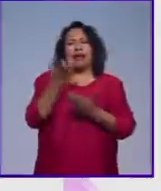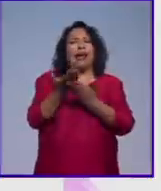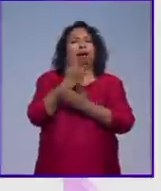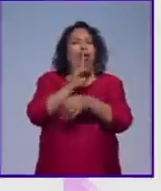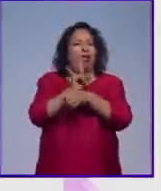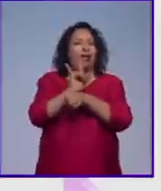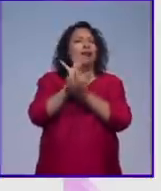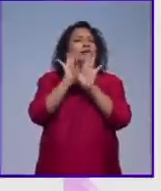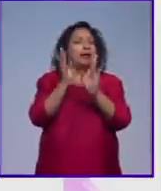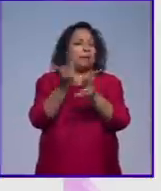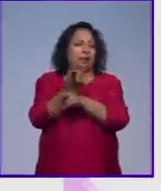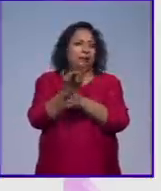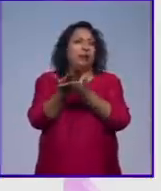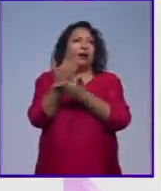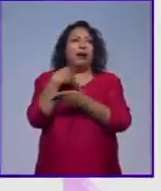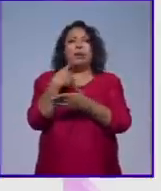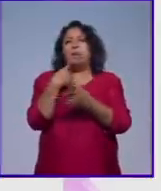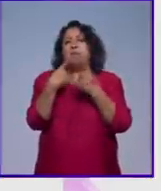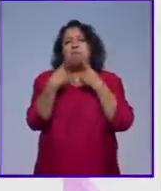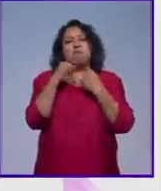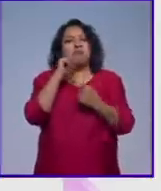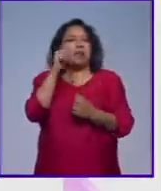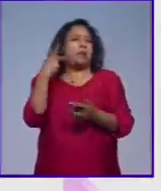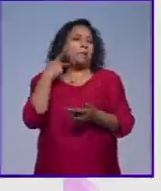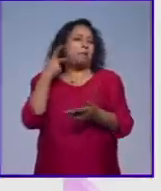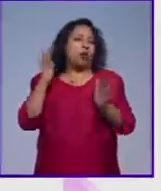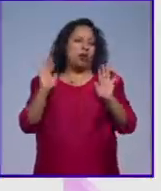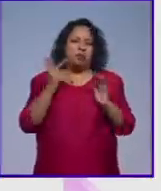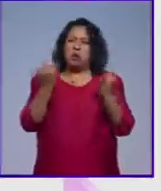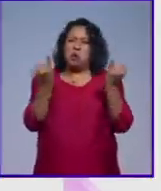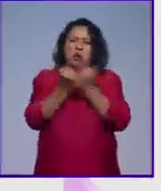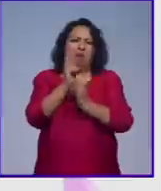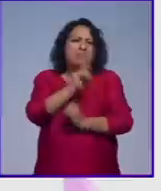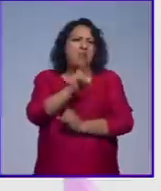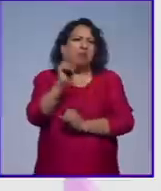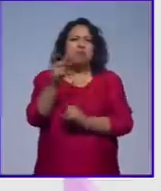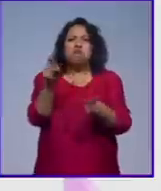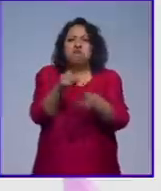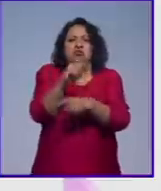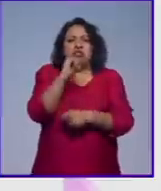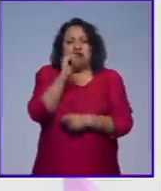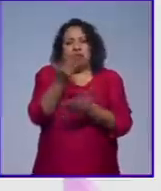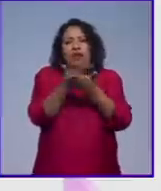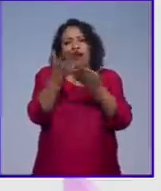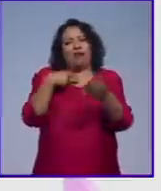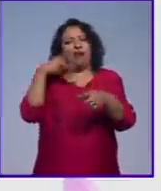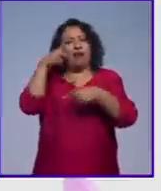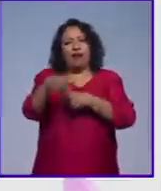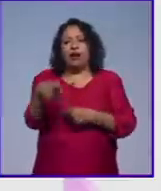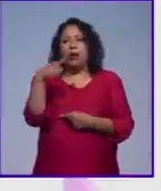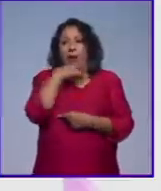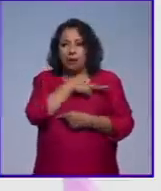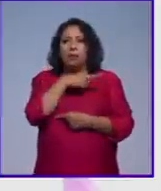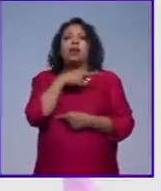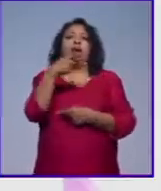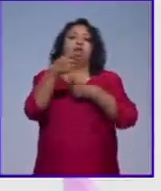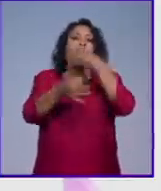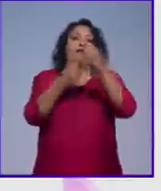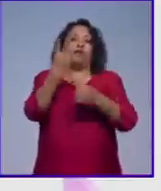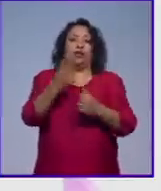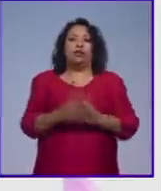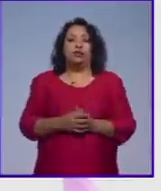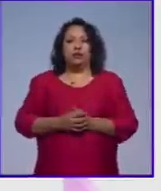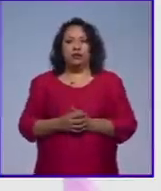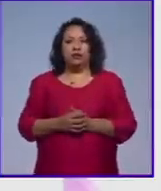pasado en otras ocasiones y sin discurso político, pero exactamente es lo mismo. Y sin música. Sí. Vamos a hacer una brevísima pausa, estamos en Noticias